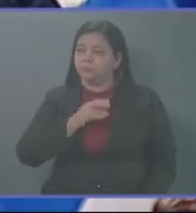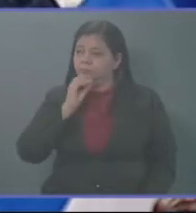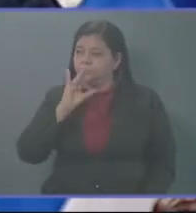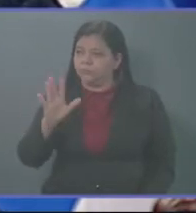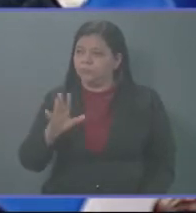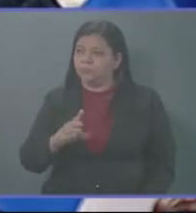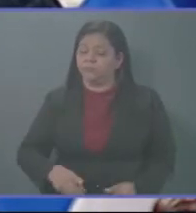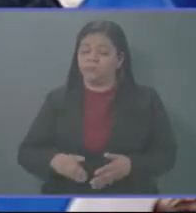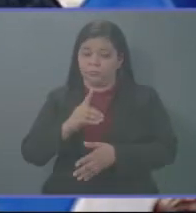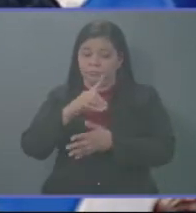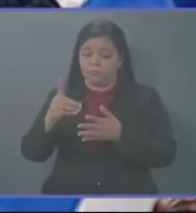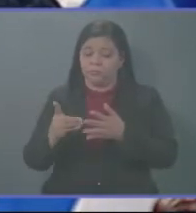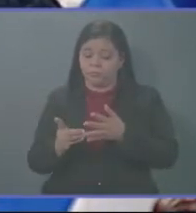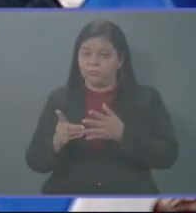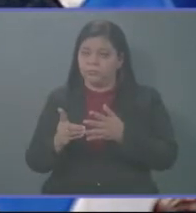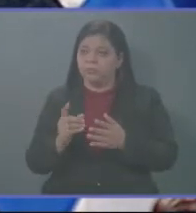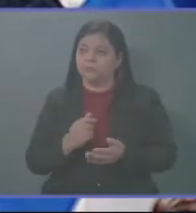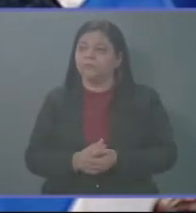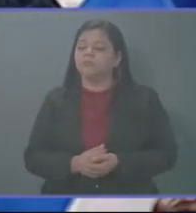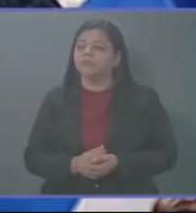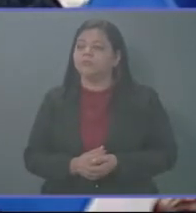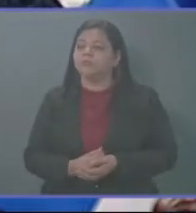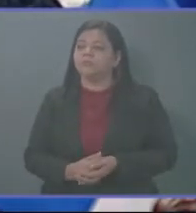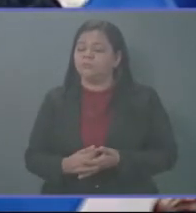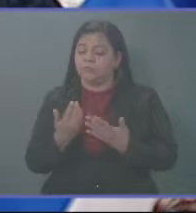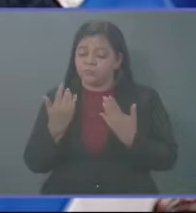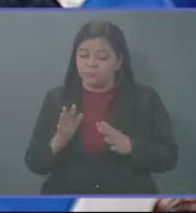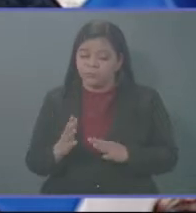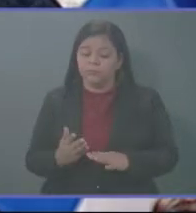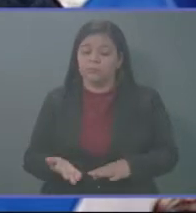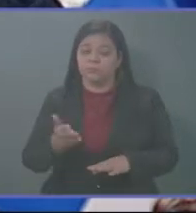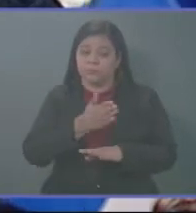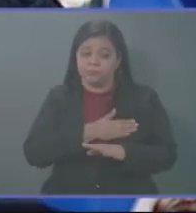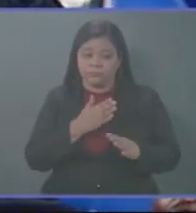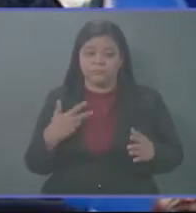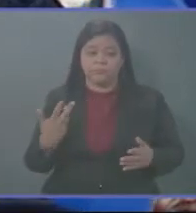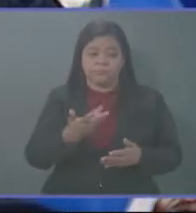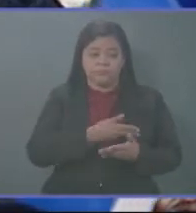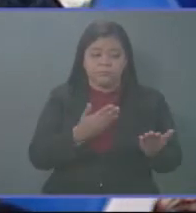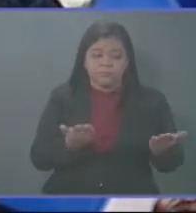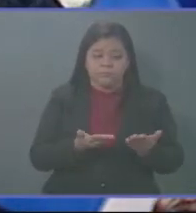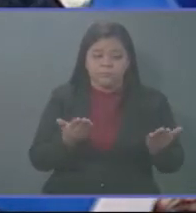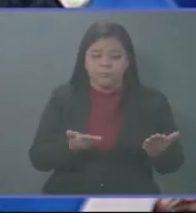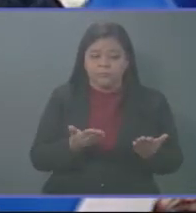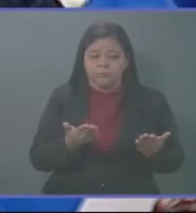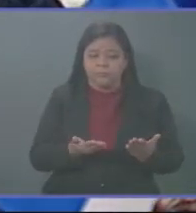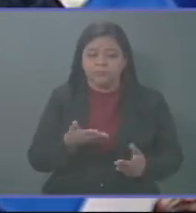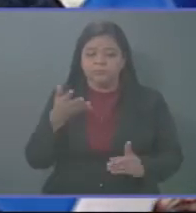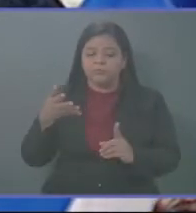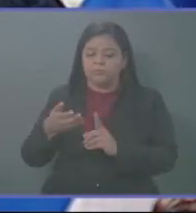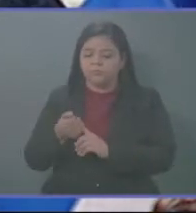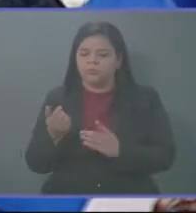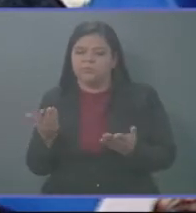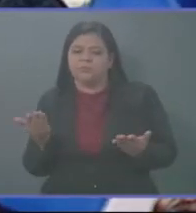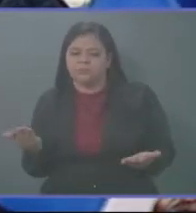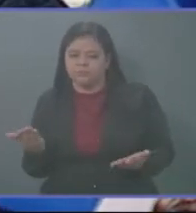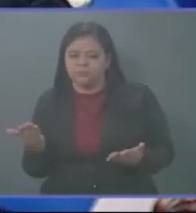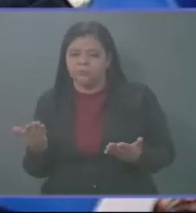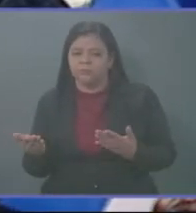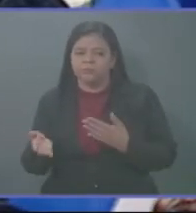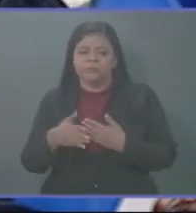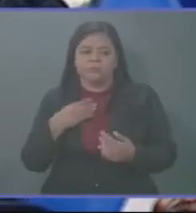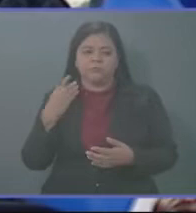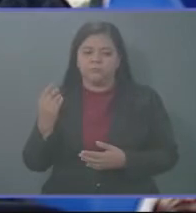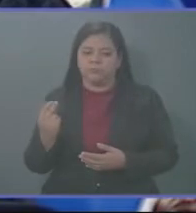un decreto que se habría emitido con el propósito de brindar